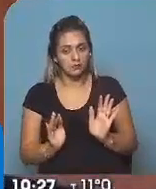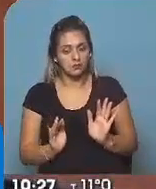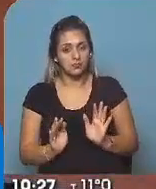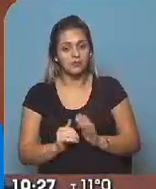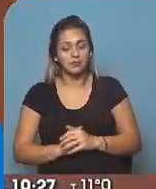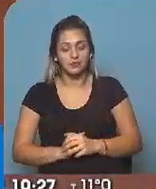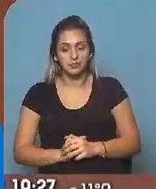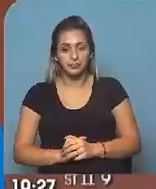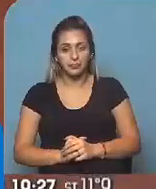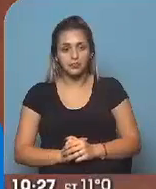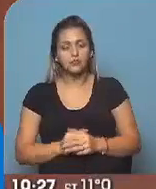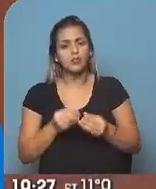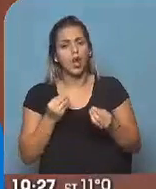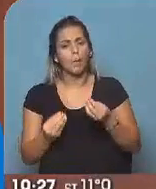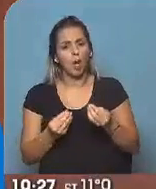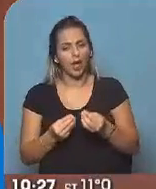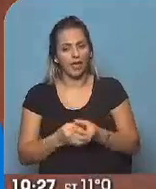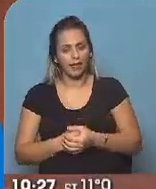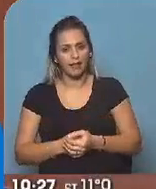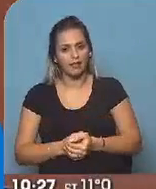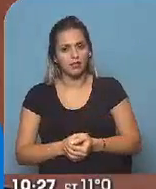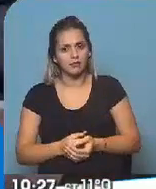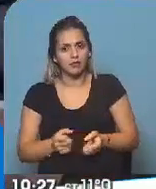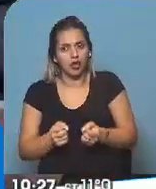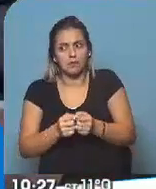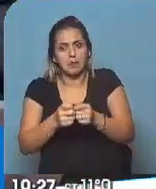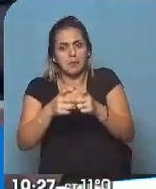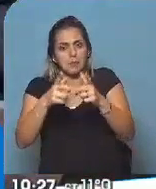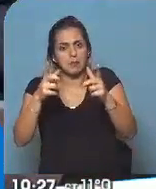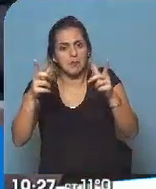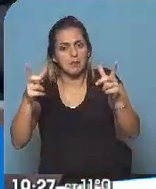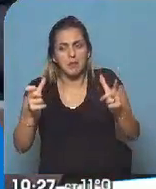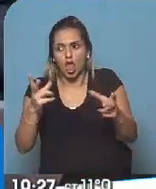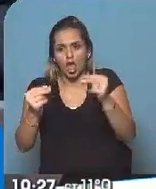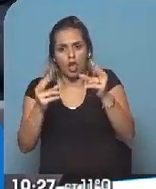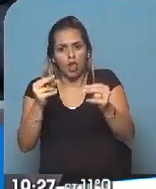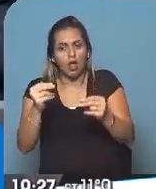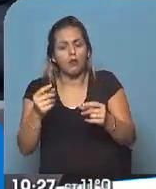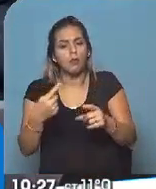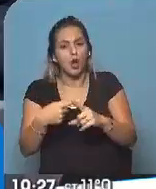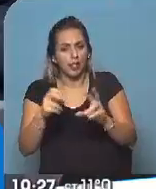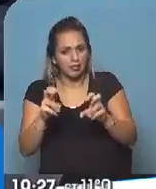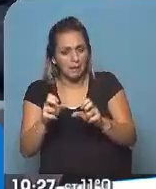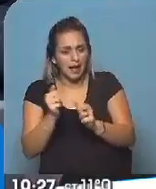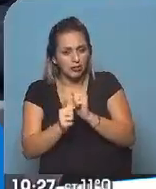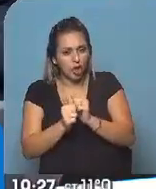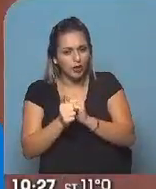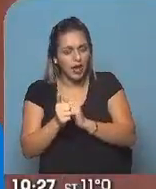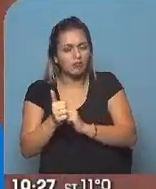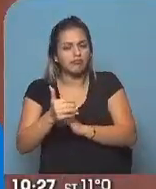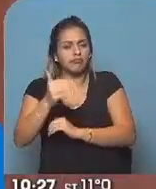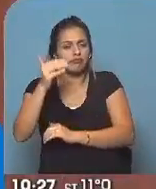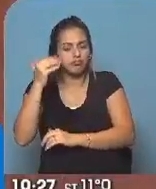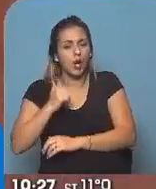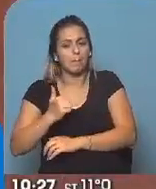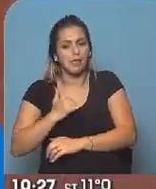decreto. ¿Y por qué cree que ha tomado tanta repercusión? ¿Simplemente por una cuestión histórica, por lo que se ha vivido en algún momento con